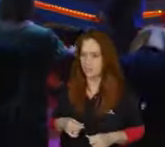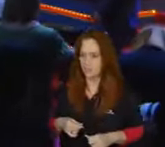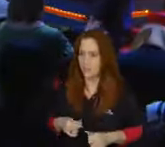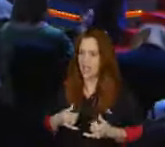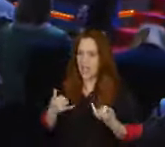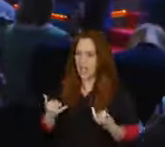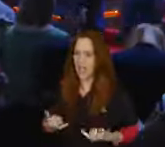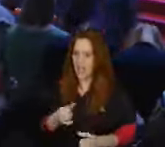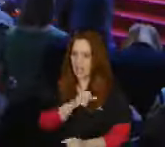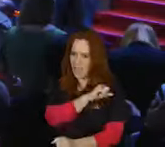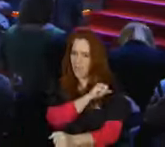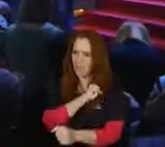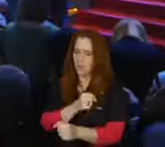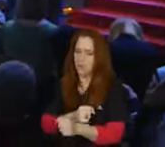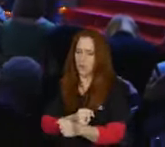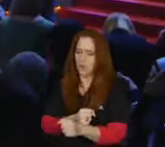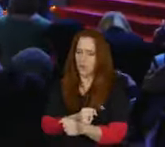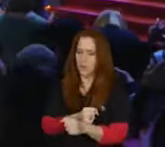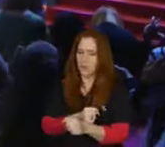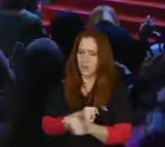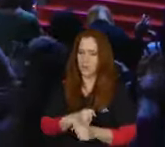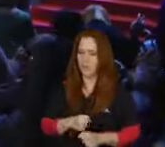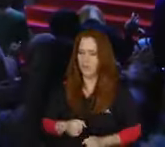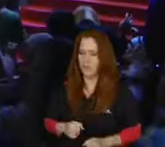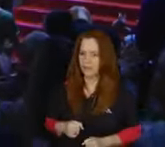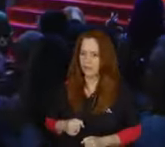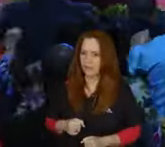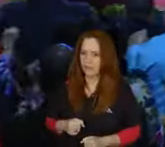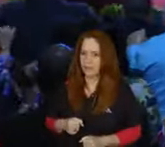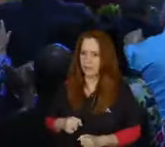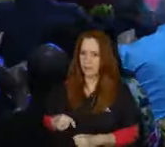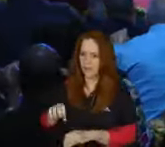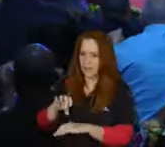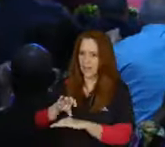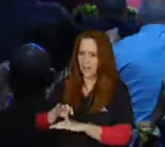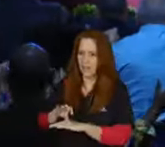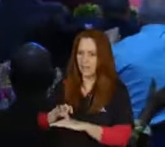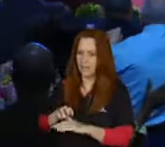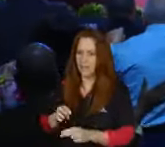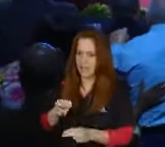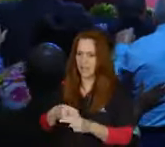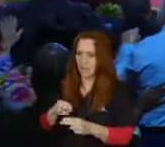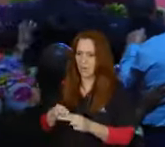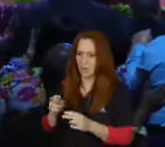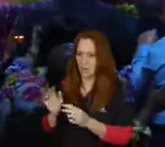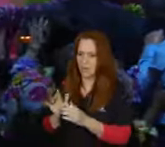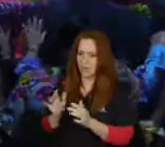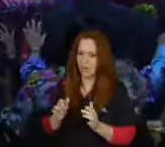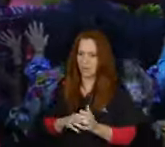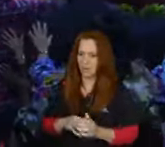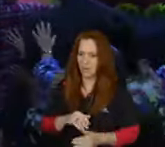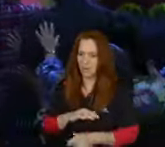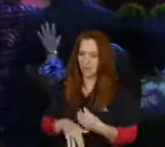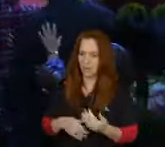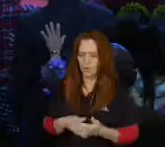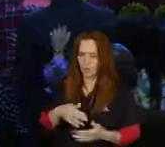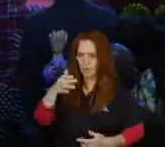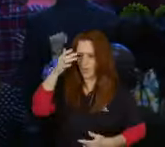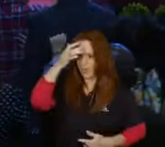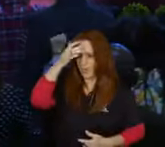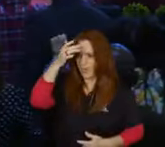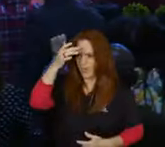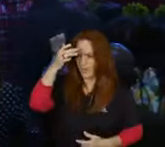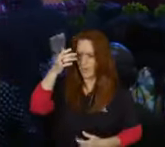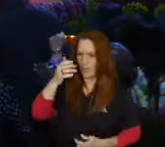Hay autoridad en medio del pueblo de Dios. Oh, hay autoridad. Toda enfermedad se cancela ahora,